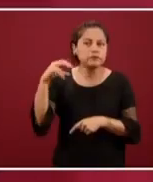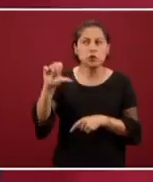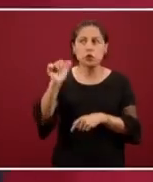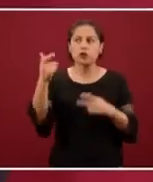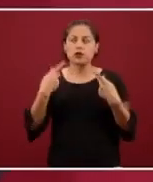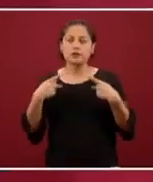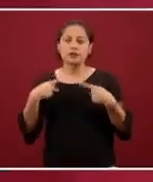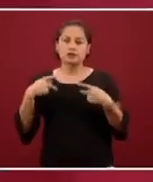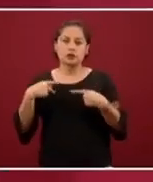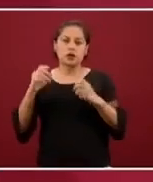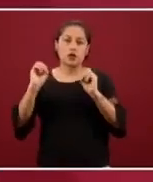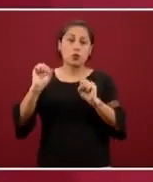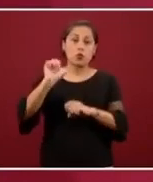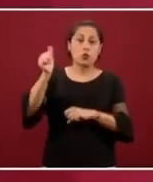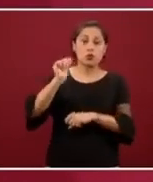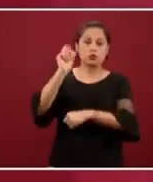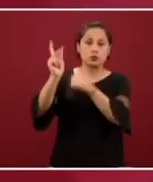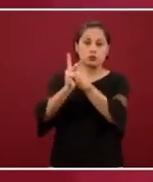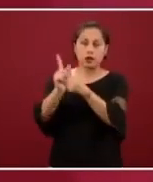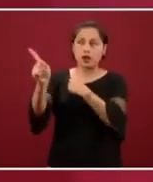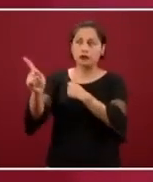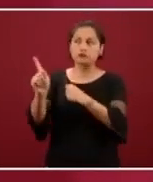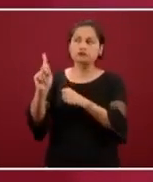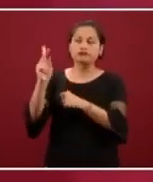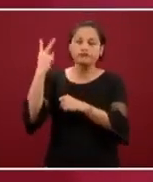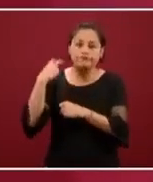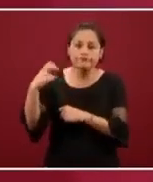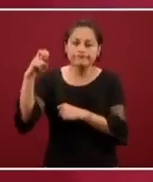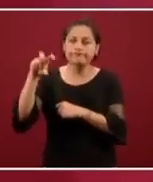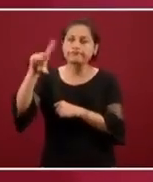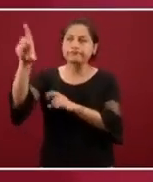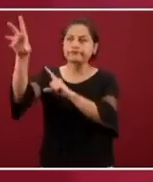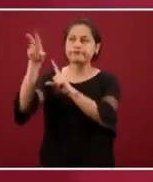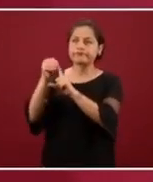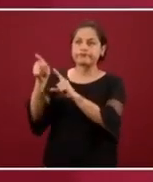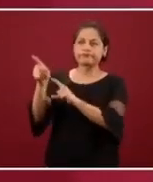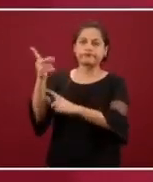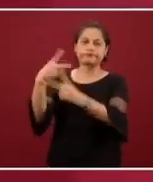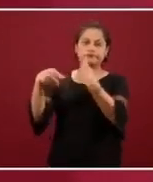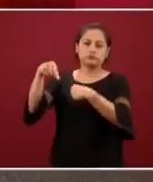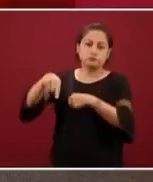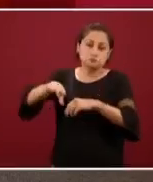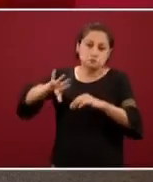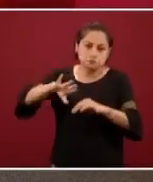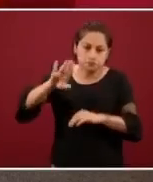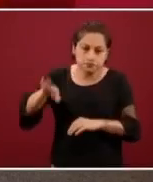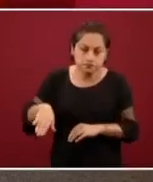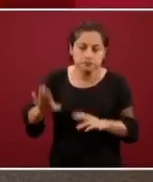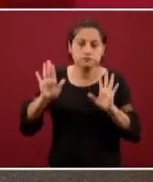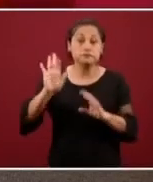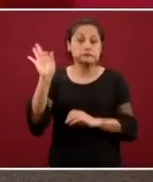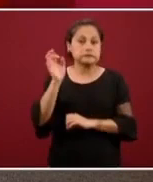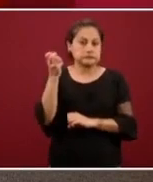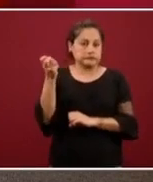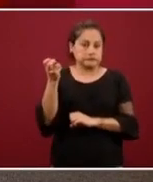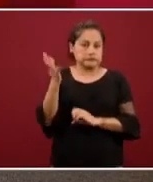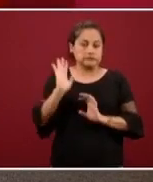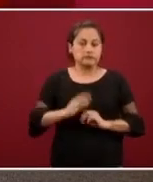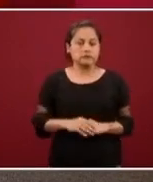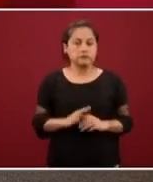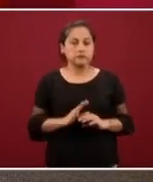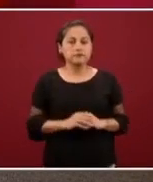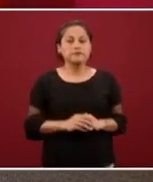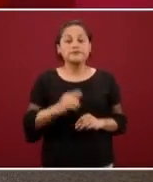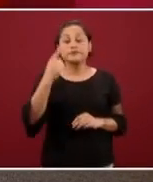visitado otro país y ahí haya sido el contagio. Entonces, no, pero… Sí, en cuestión de la